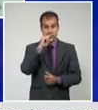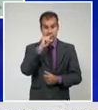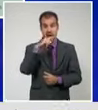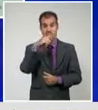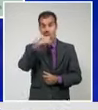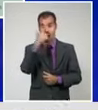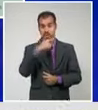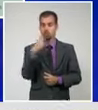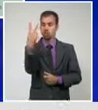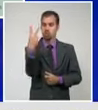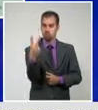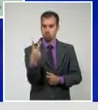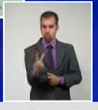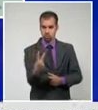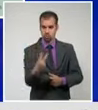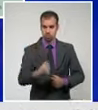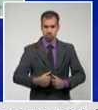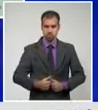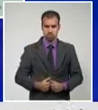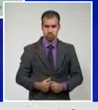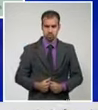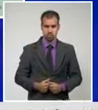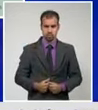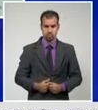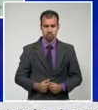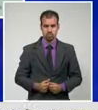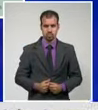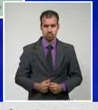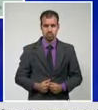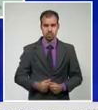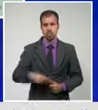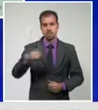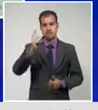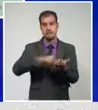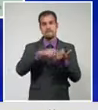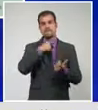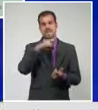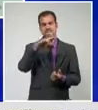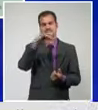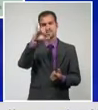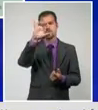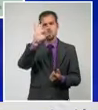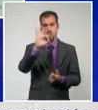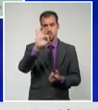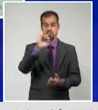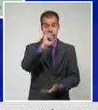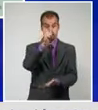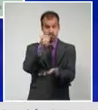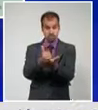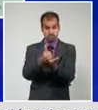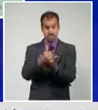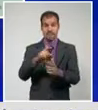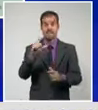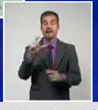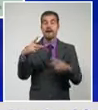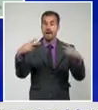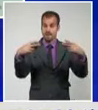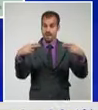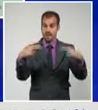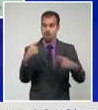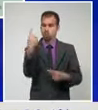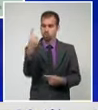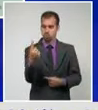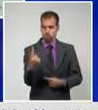casos autóctonos cada uno, y Perico, Matanzas y Cárdenas con 1 caso